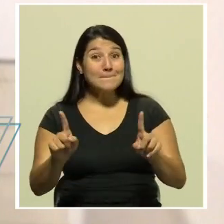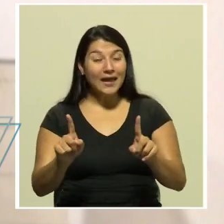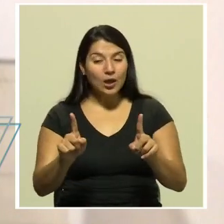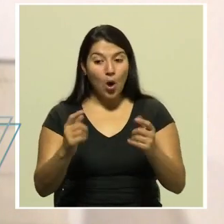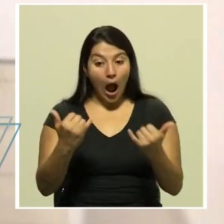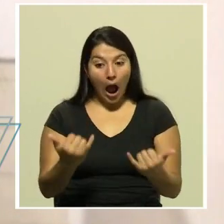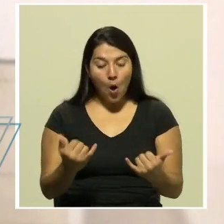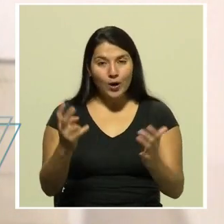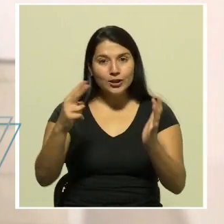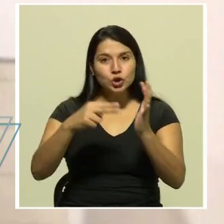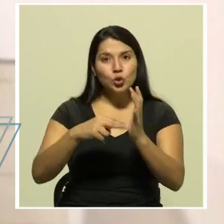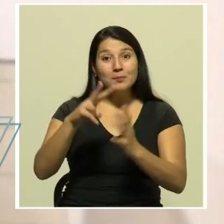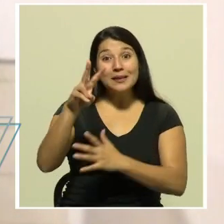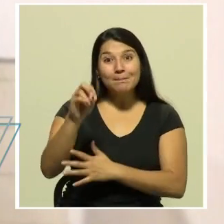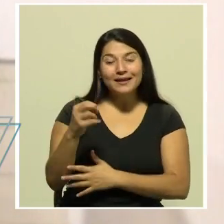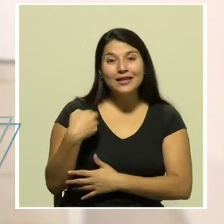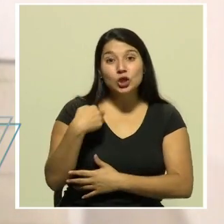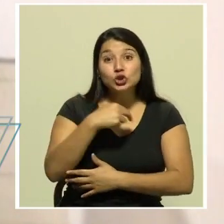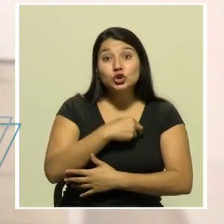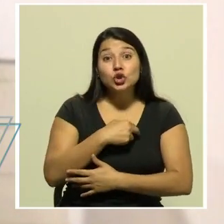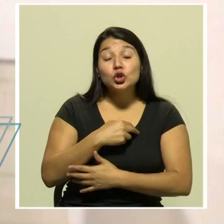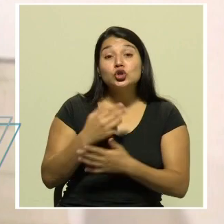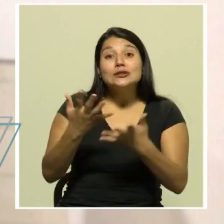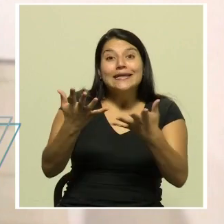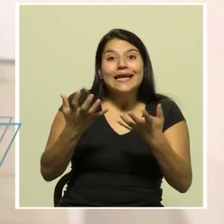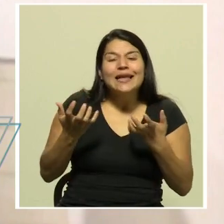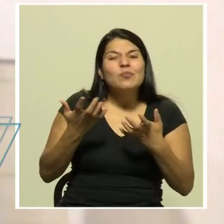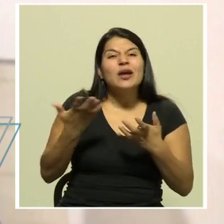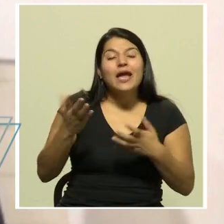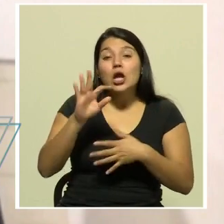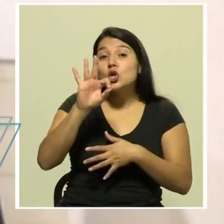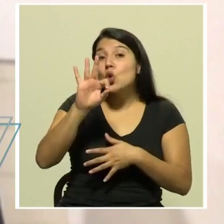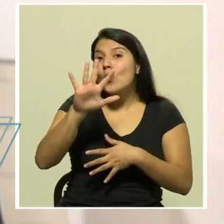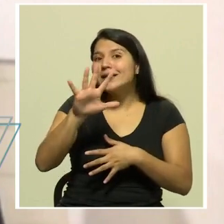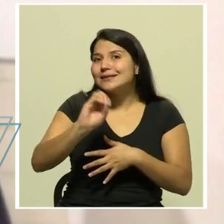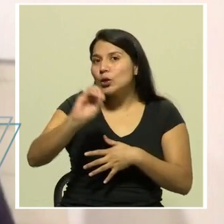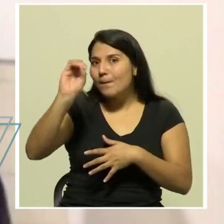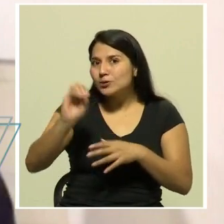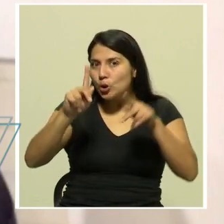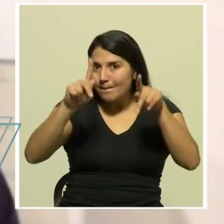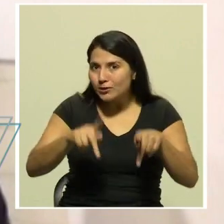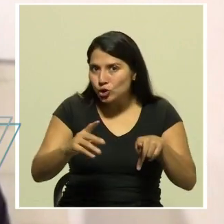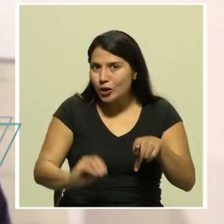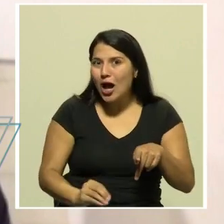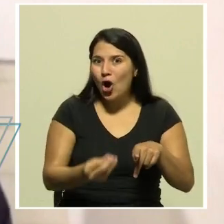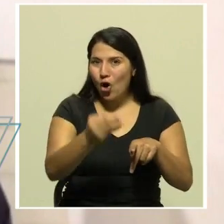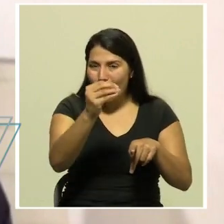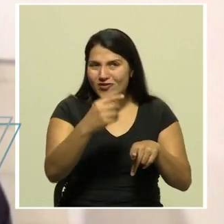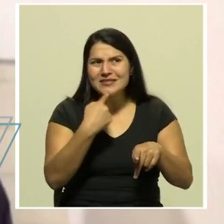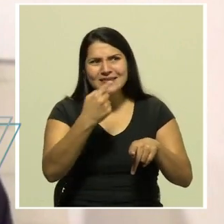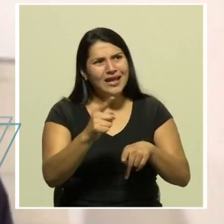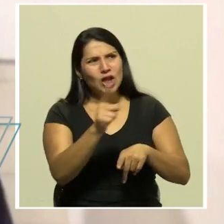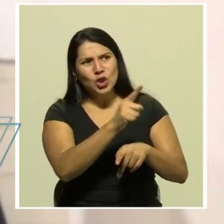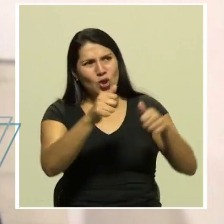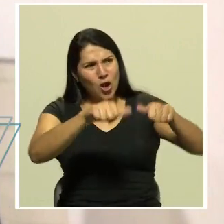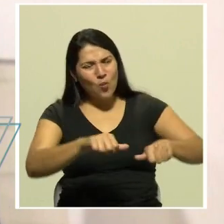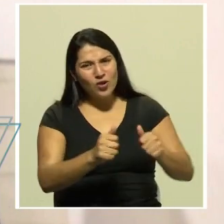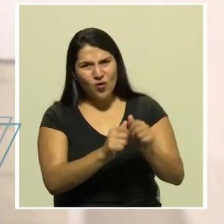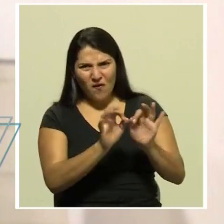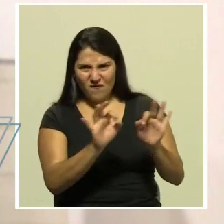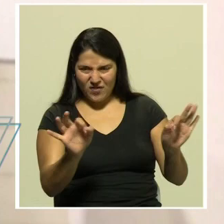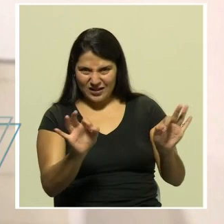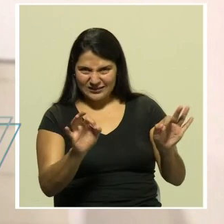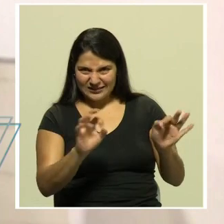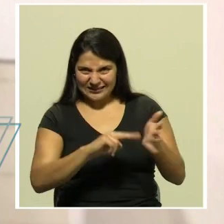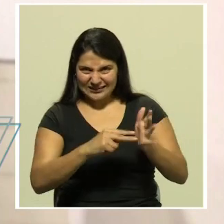estaría esperando que el 95% de las personas jóvenes estuvieran en desacuerdo con esa frase, ¿verdad? Entonces nosotros